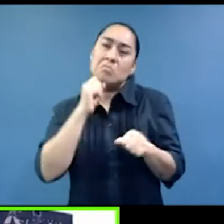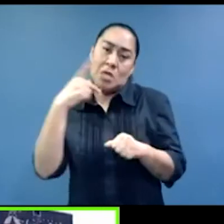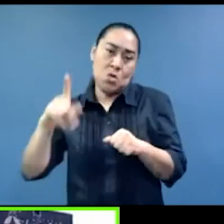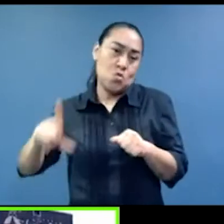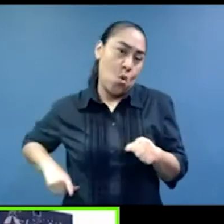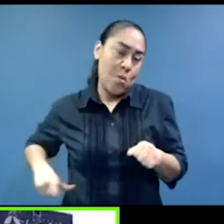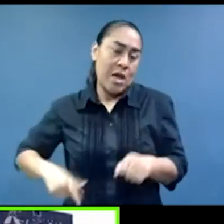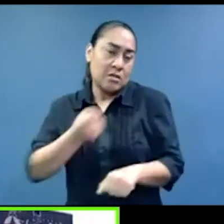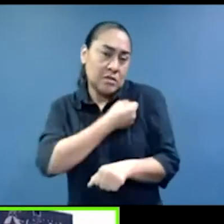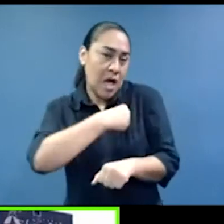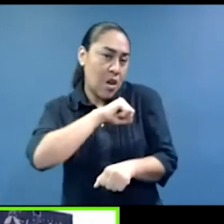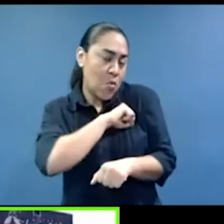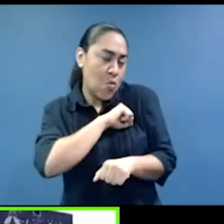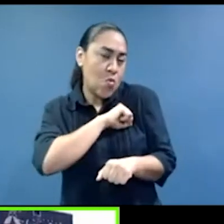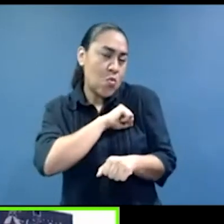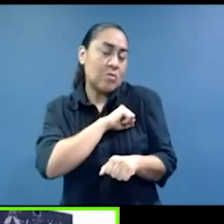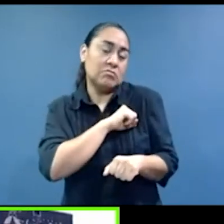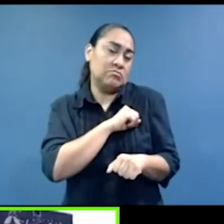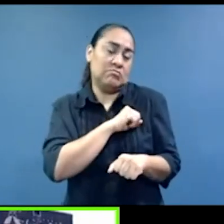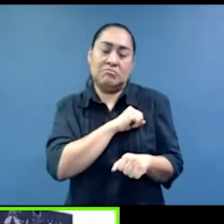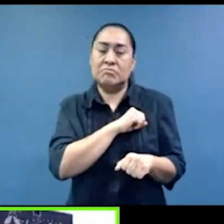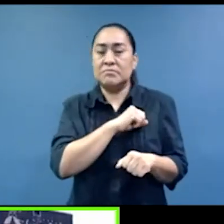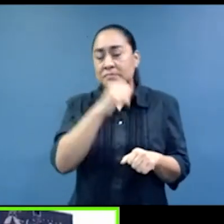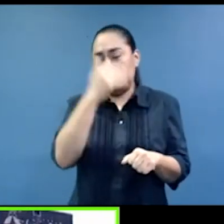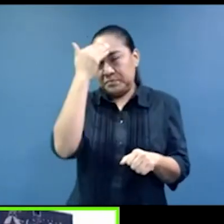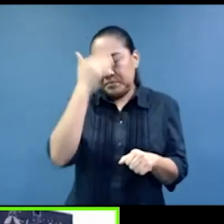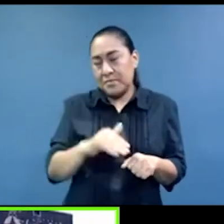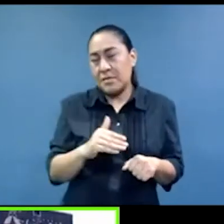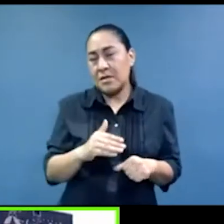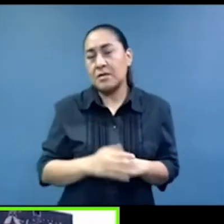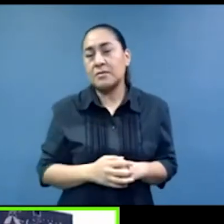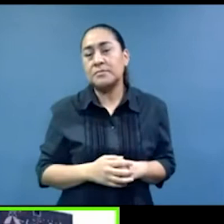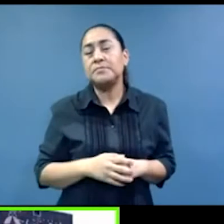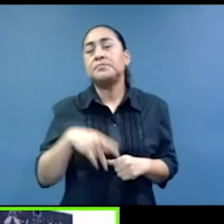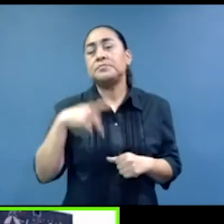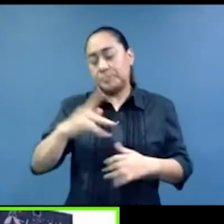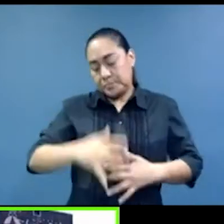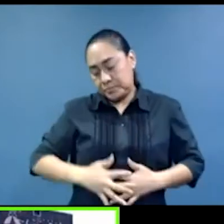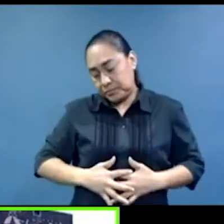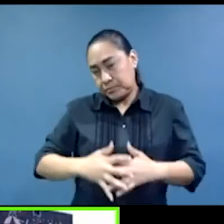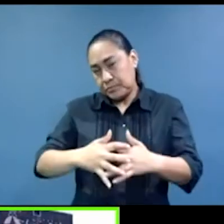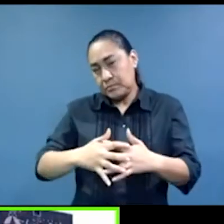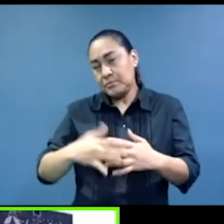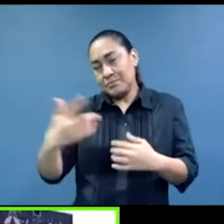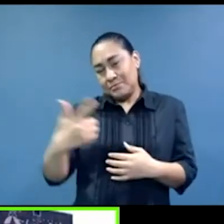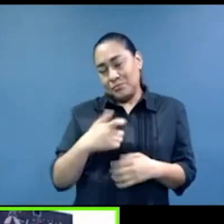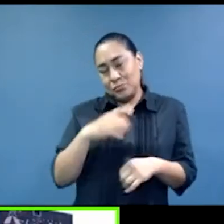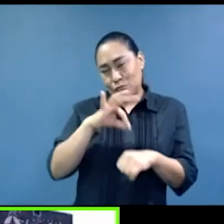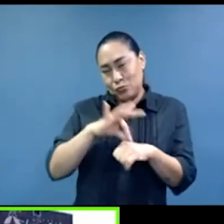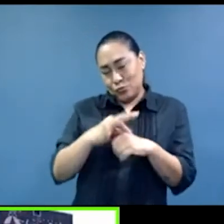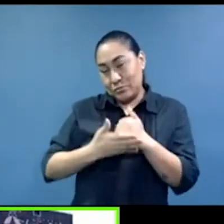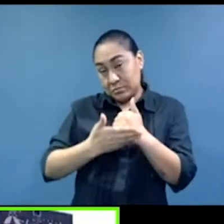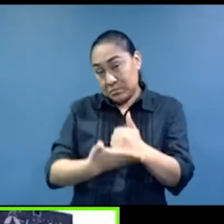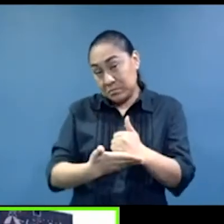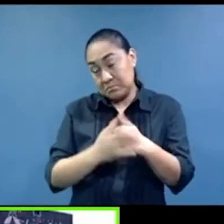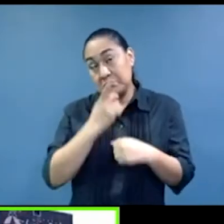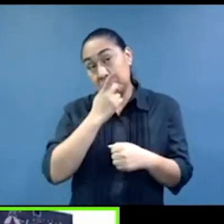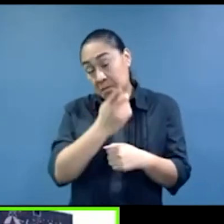que la red LARA, la Red Latinoamericana de Reproducción Asistida, ha documentado pues que quien puede pagar